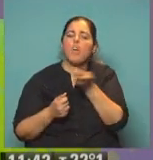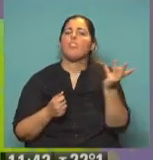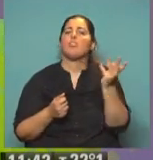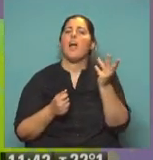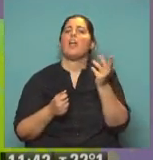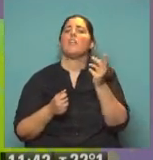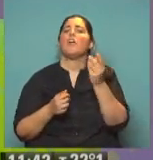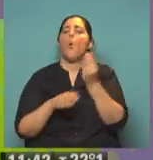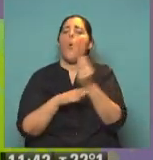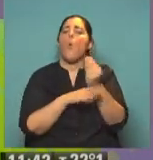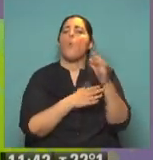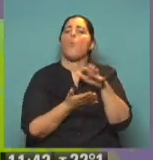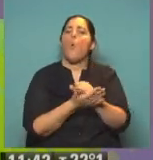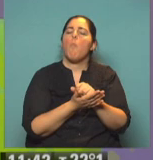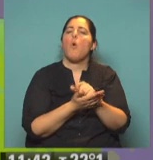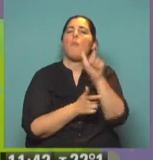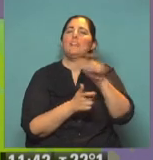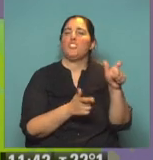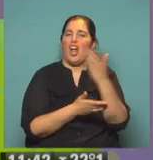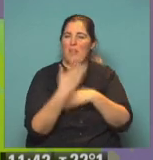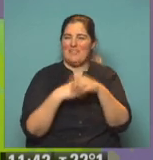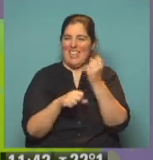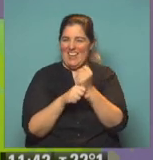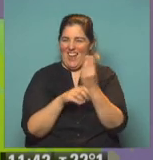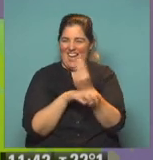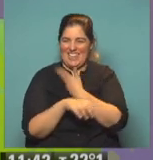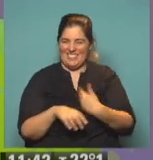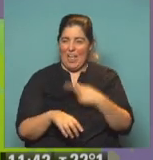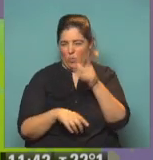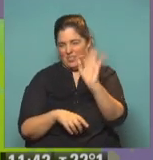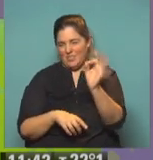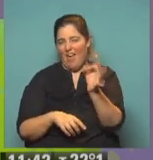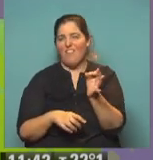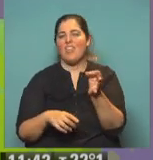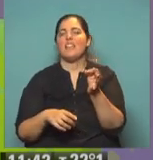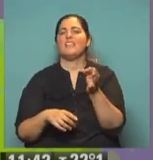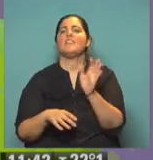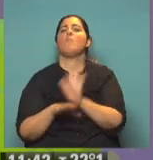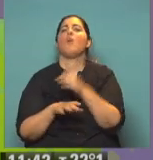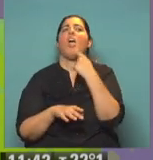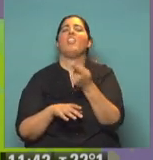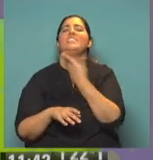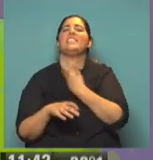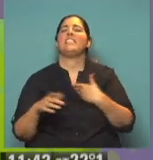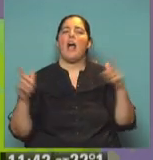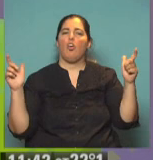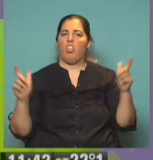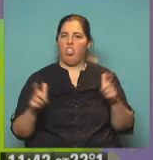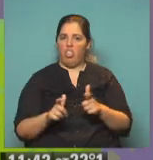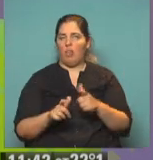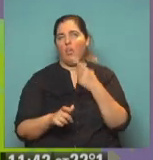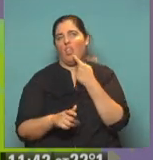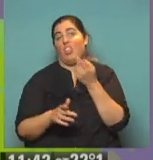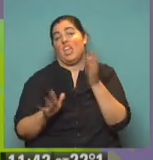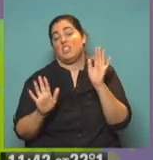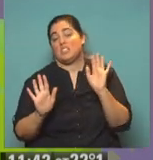cupo de las personas con discapacidad en el Estado, porque como vos bien sabés, si bien se dice que se achicó el Estado, o se dice